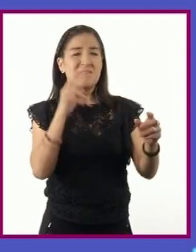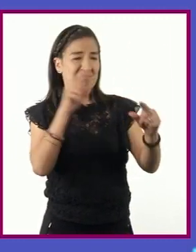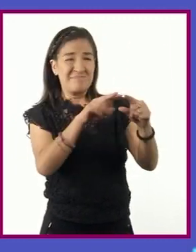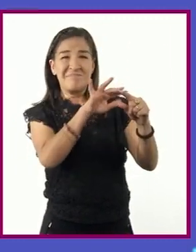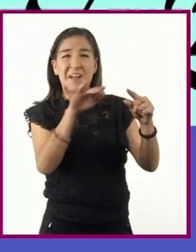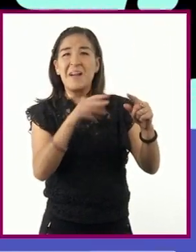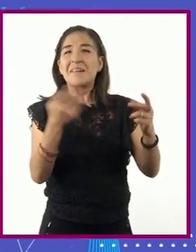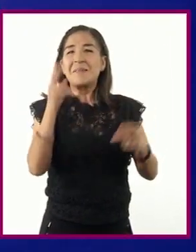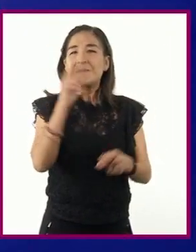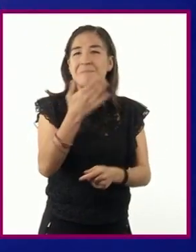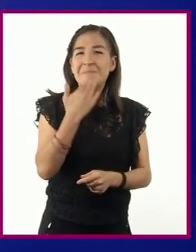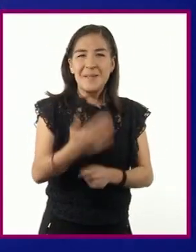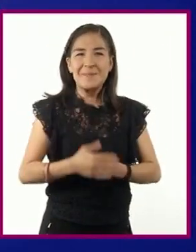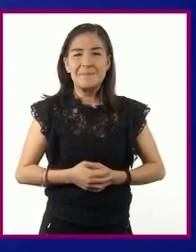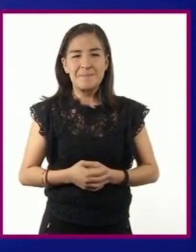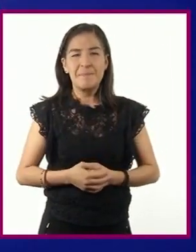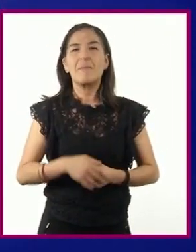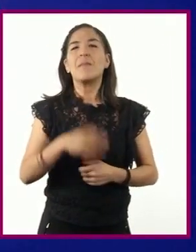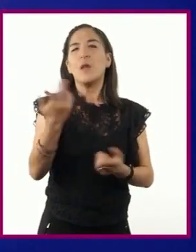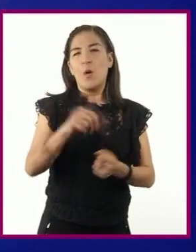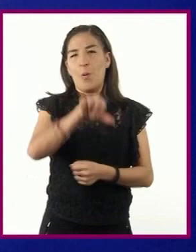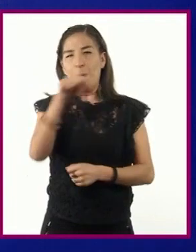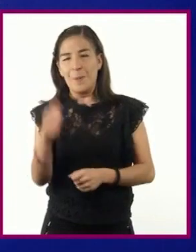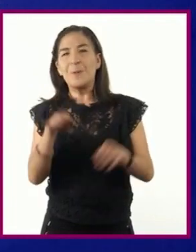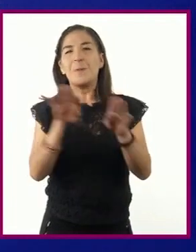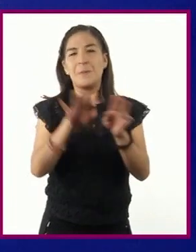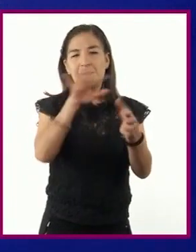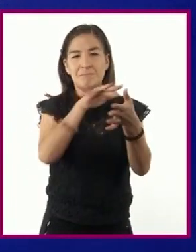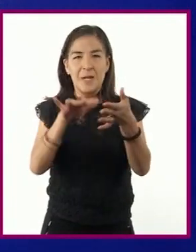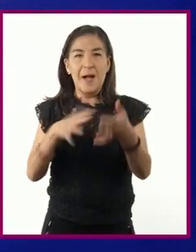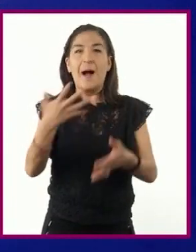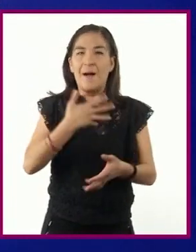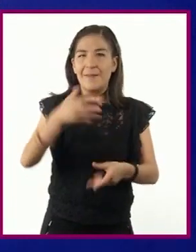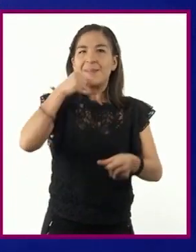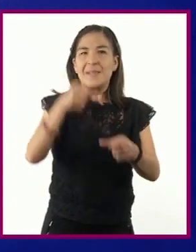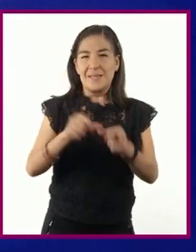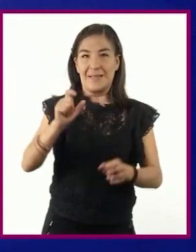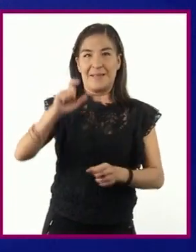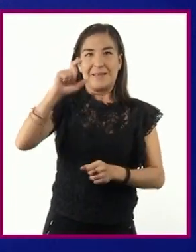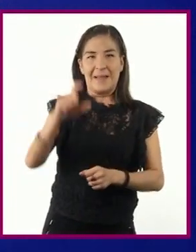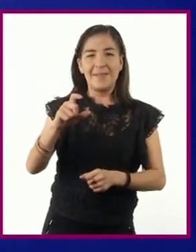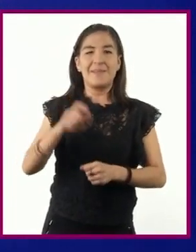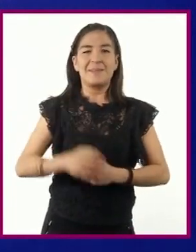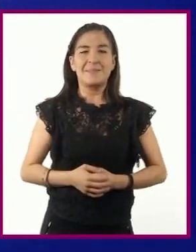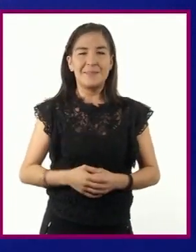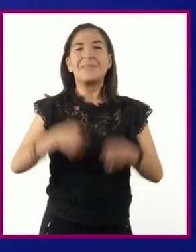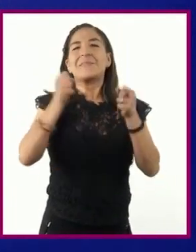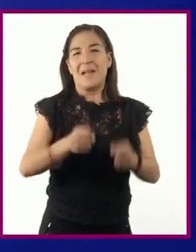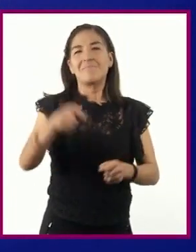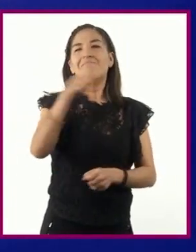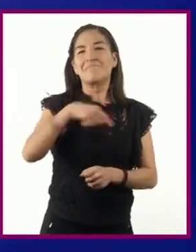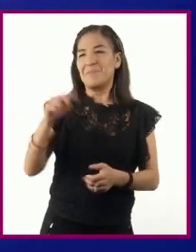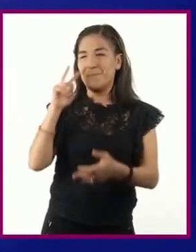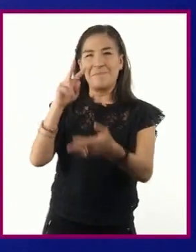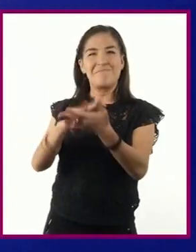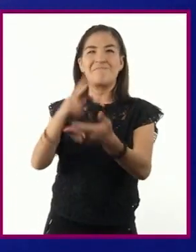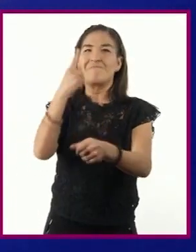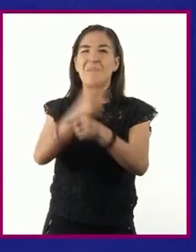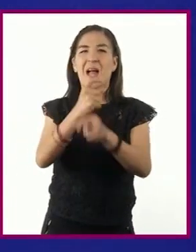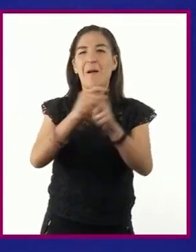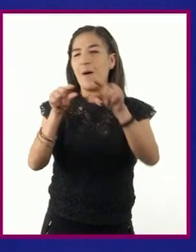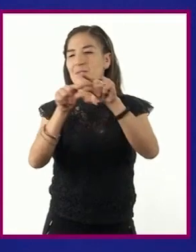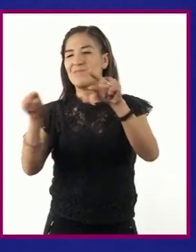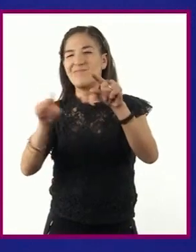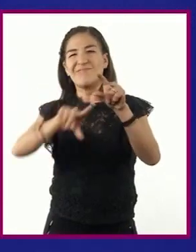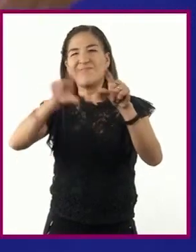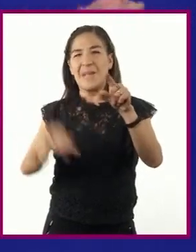bien. Si algunas partes del texto tienen letras más grandes, las veré antes que a las otras